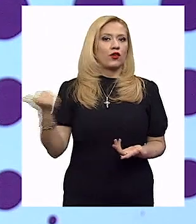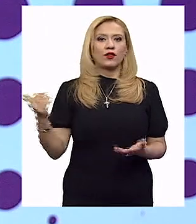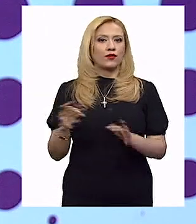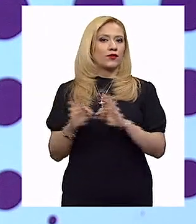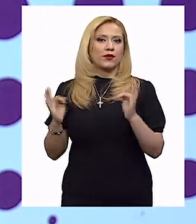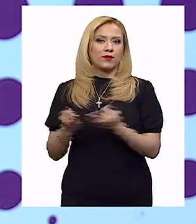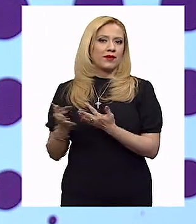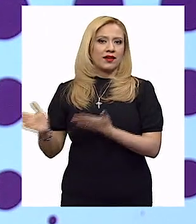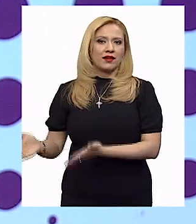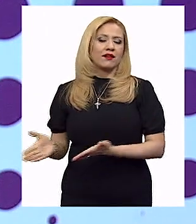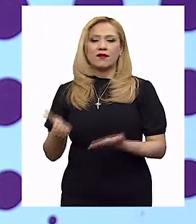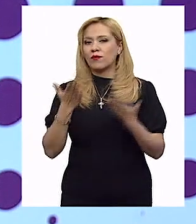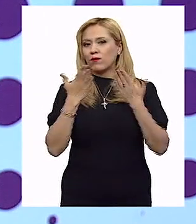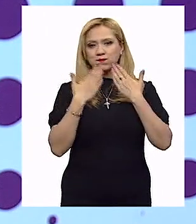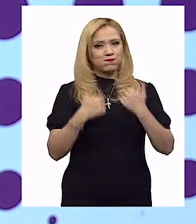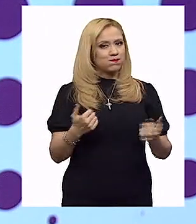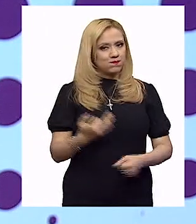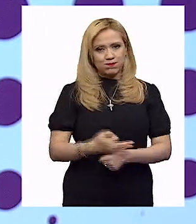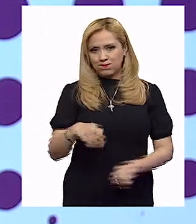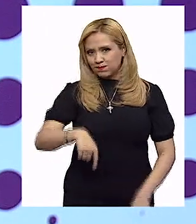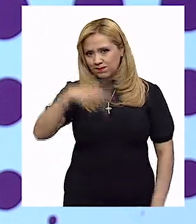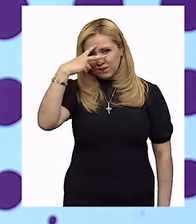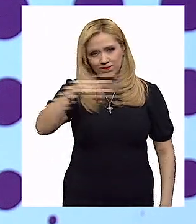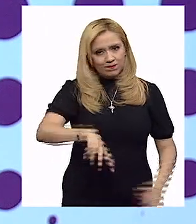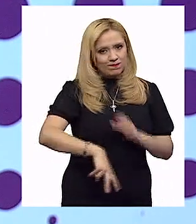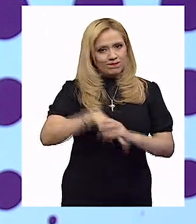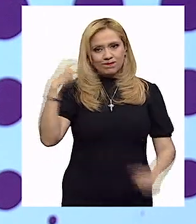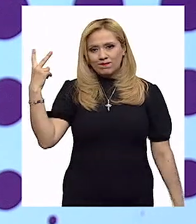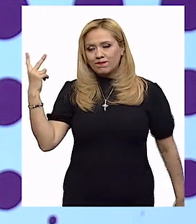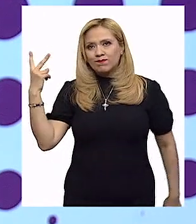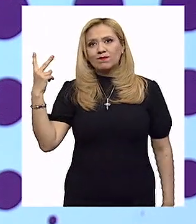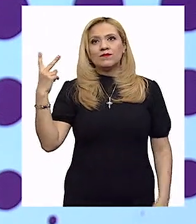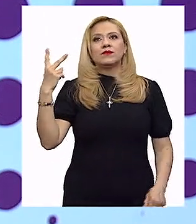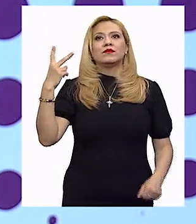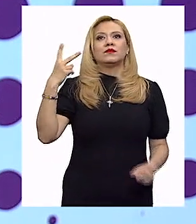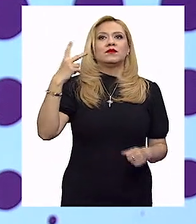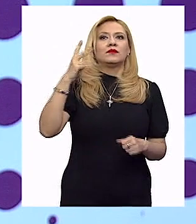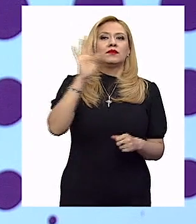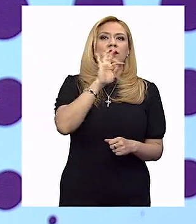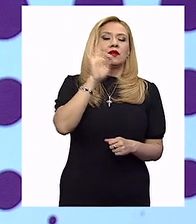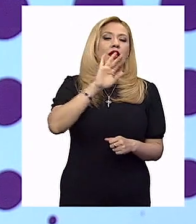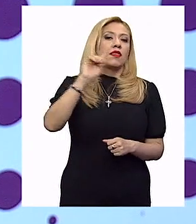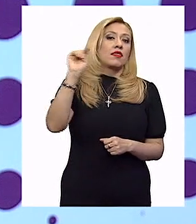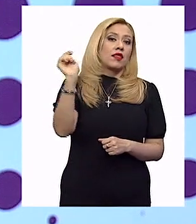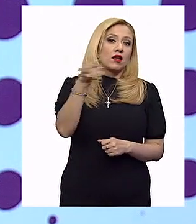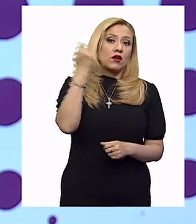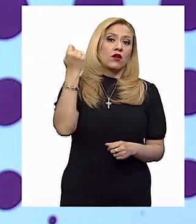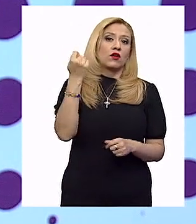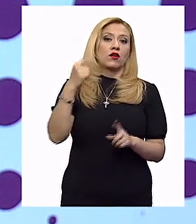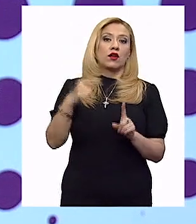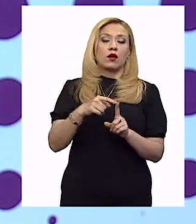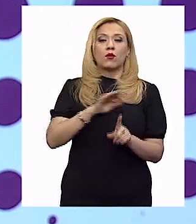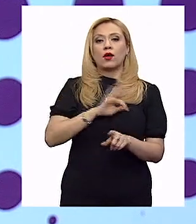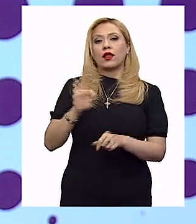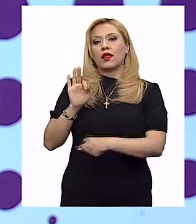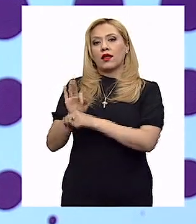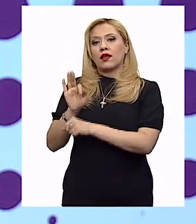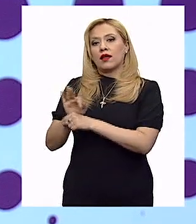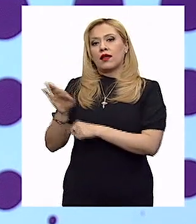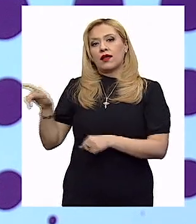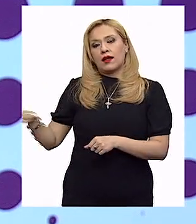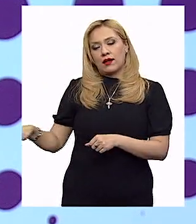mecanismo que tampoco existe actualmente en México, salvo que las tecnologías puedan proteger a